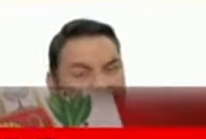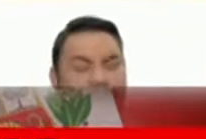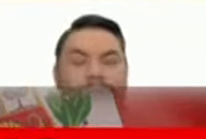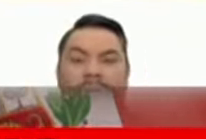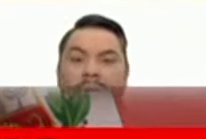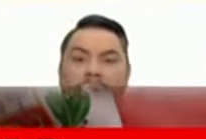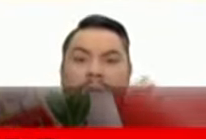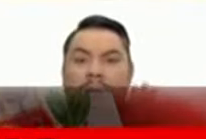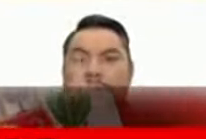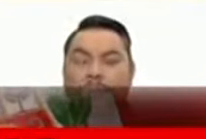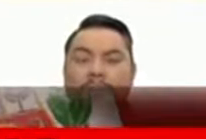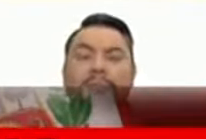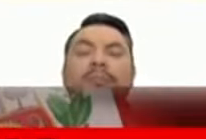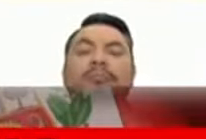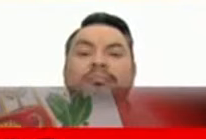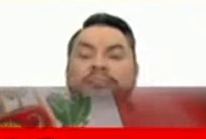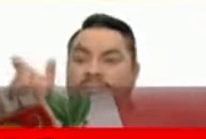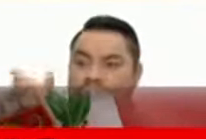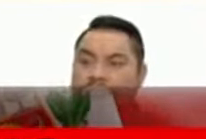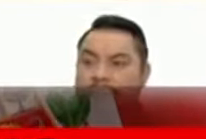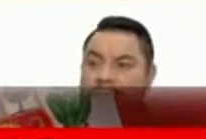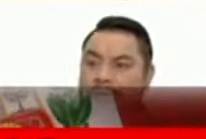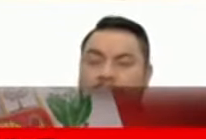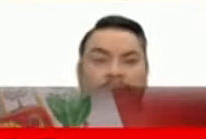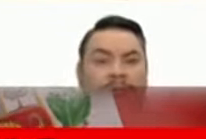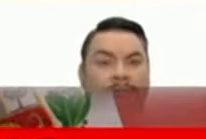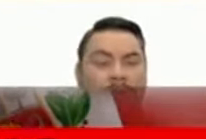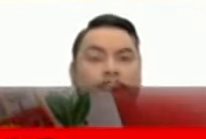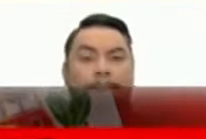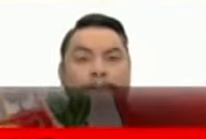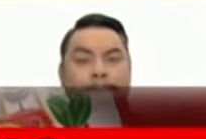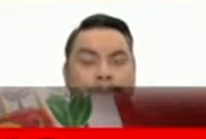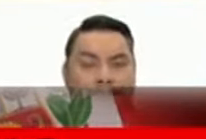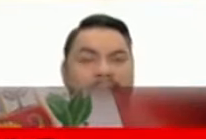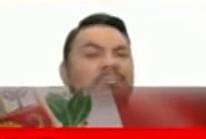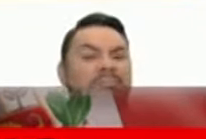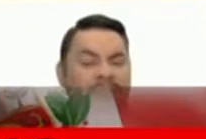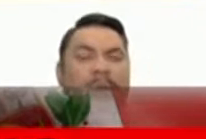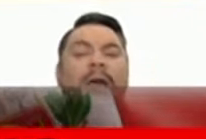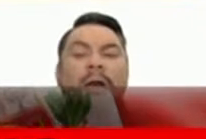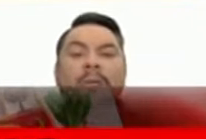1. Nombrar ministra de Estado en el Despacho de Comercio